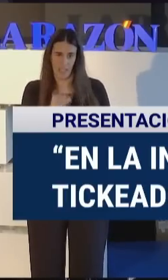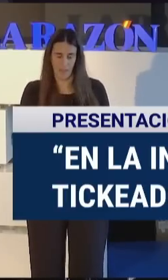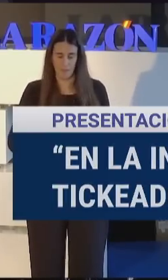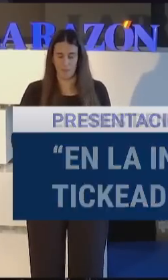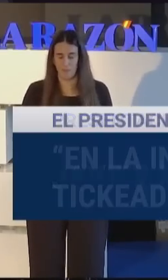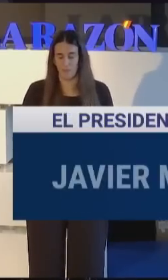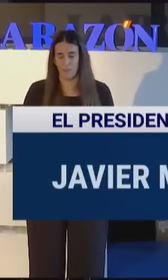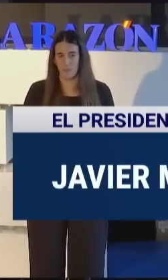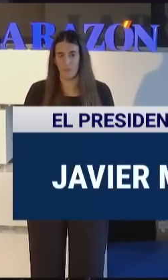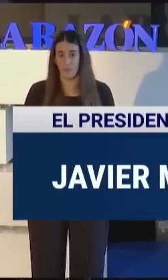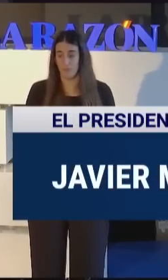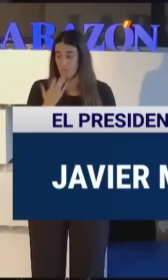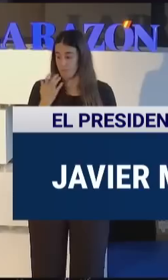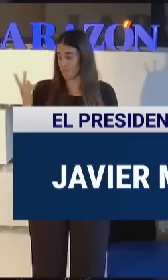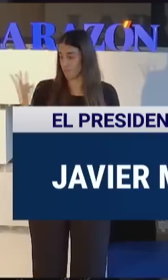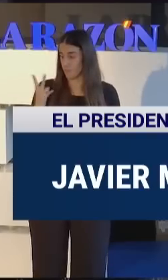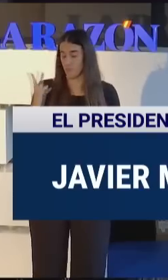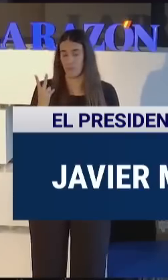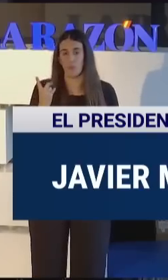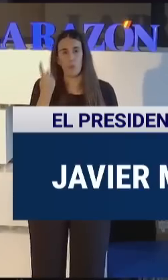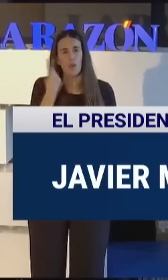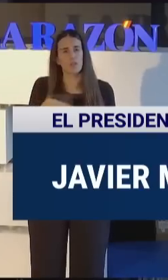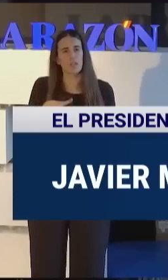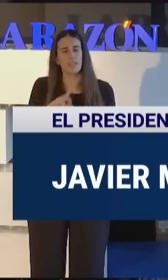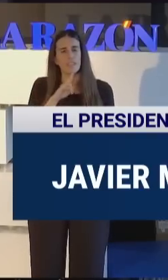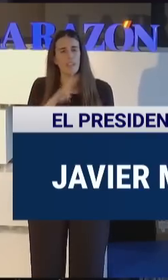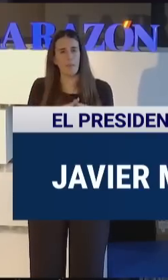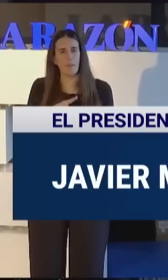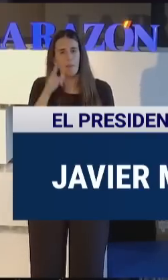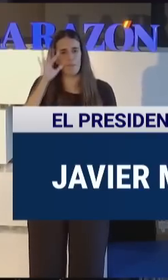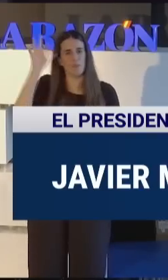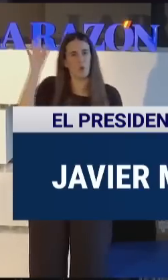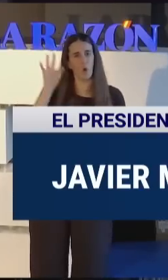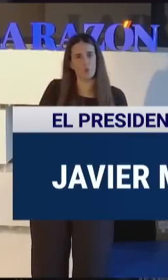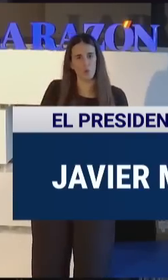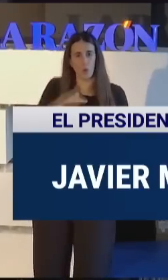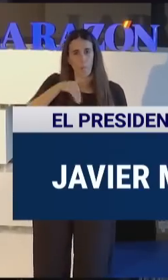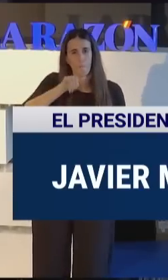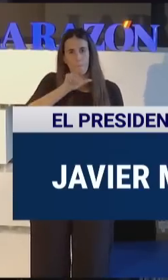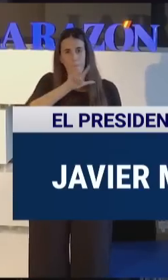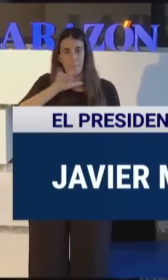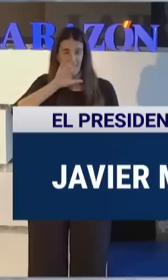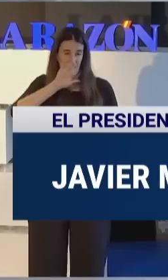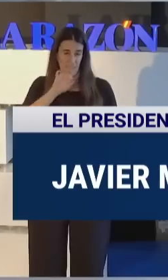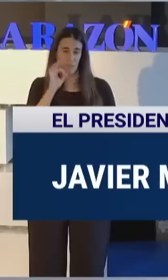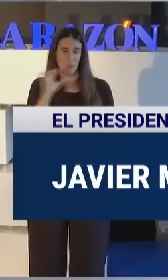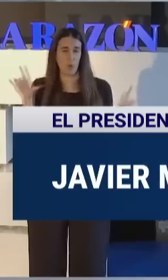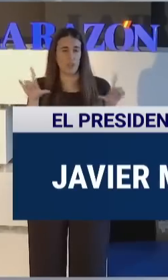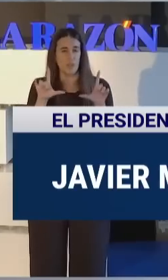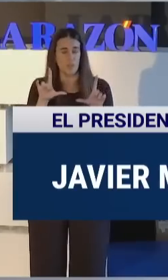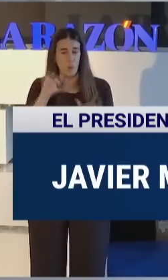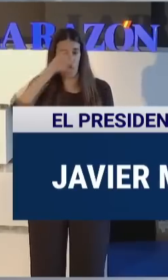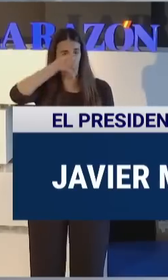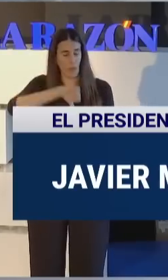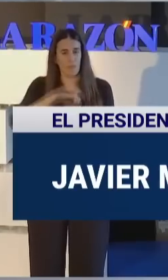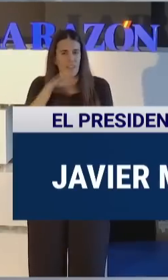nosotros hacíamos algo que se llamaba el consultorio de Milei en el canal de la ciudad, y básicamente lo que